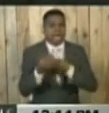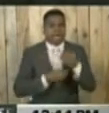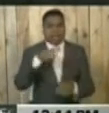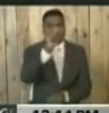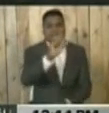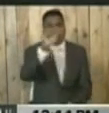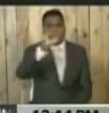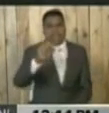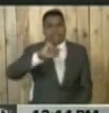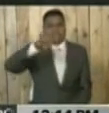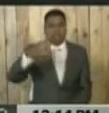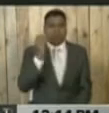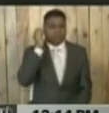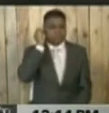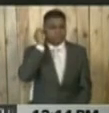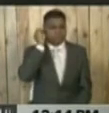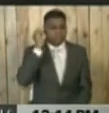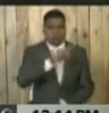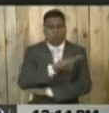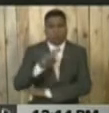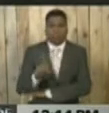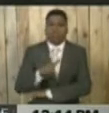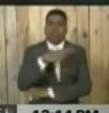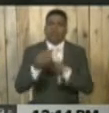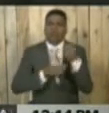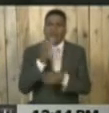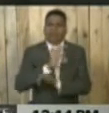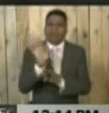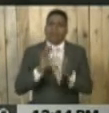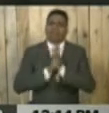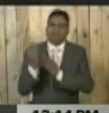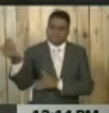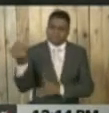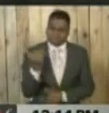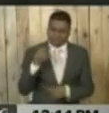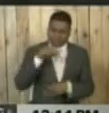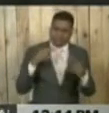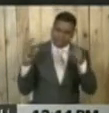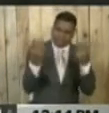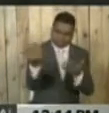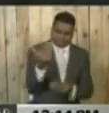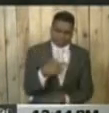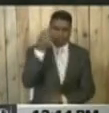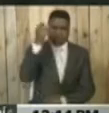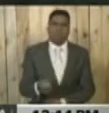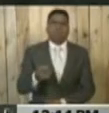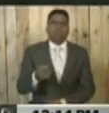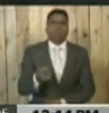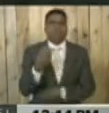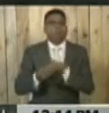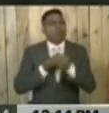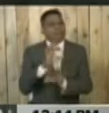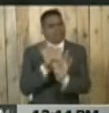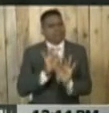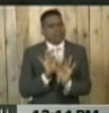Justicia que le ordenó ponerse a derecho y acatar un dictamen de ese máximo tribunal con relación a